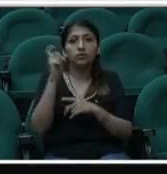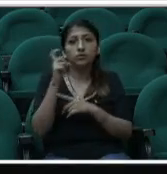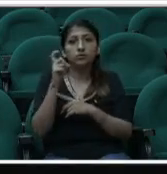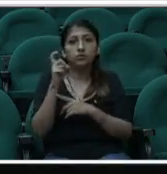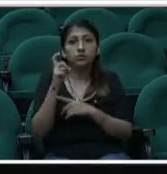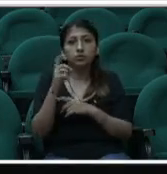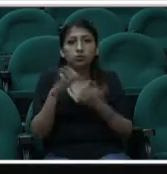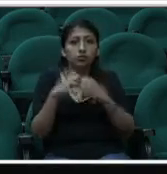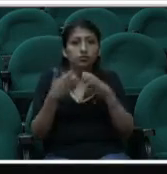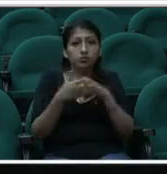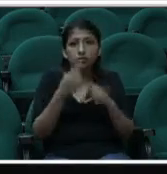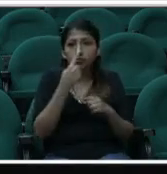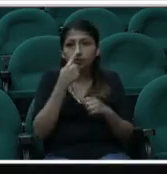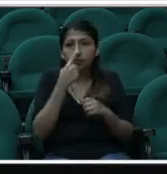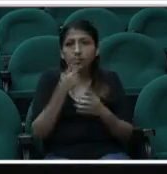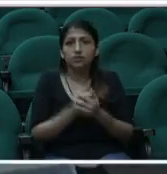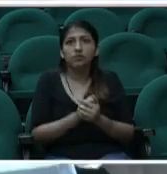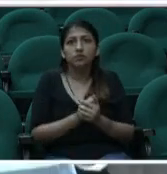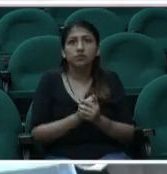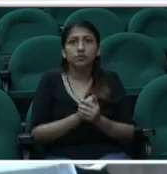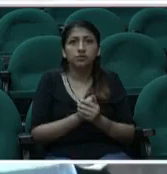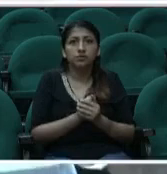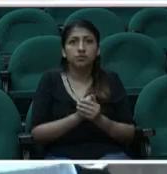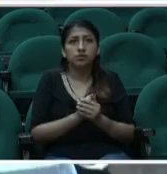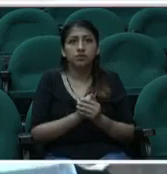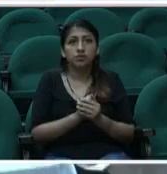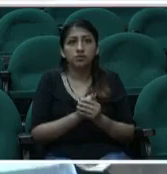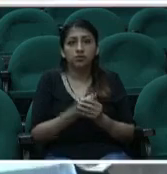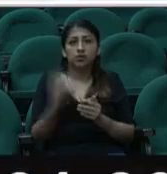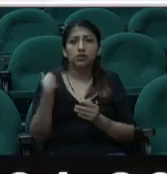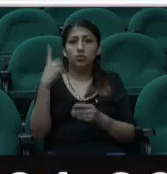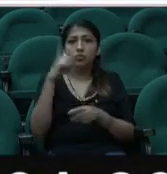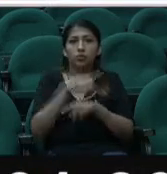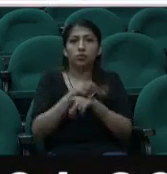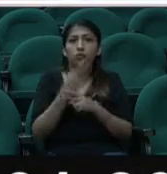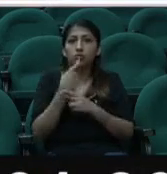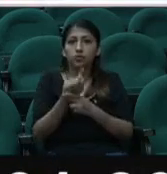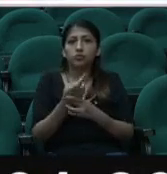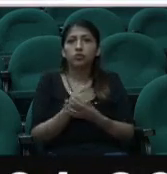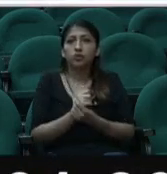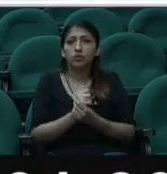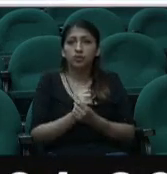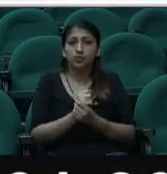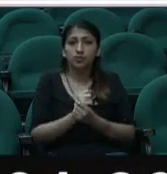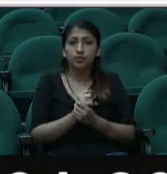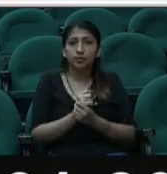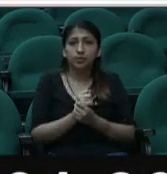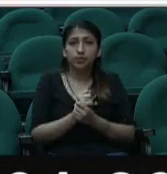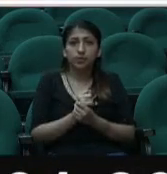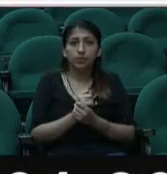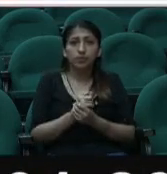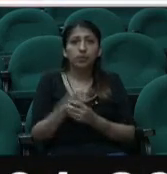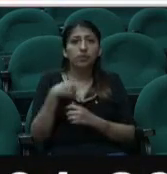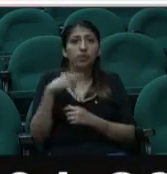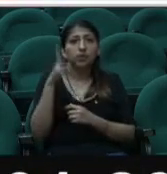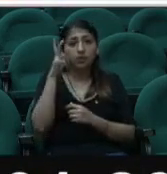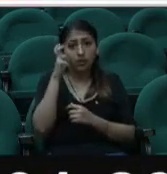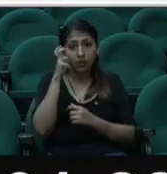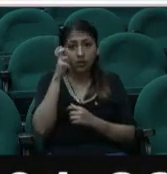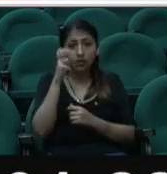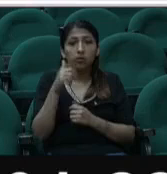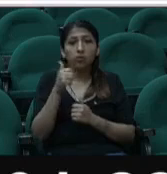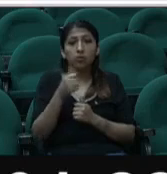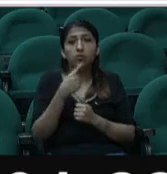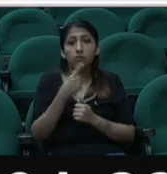este caso tener conflictos de intereses candidata en germán tiene un minuto 30 segundos para responder en bueno creo que en